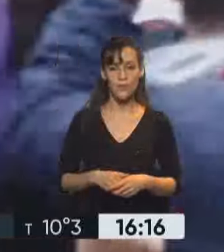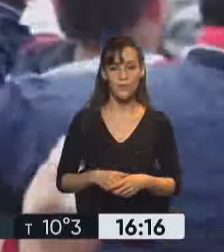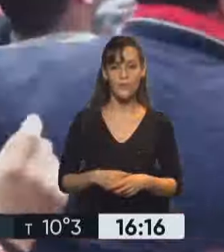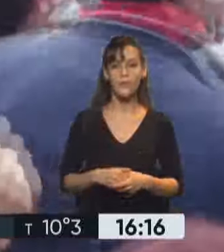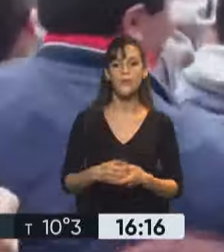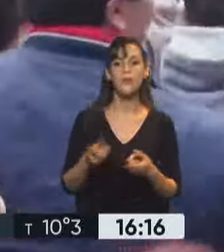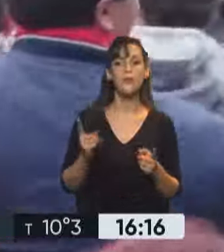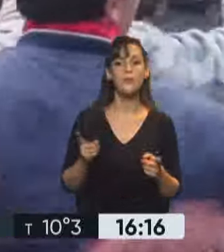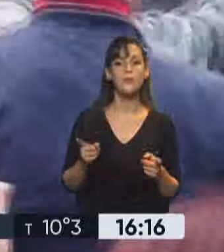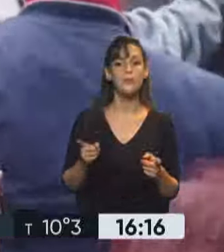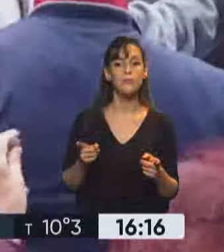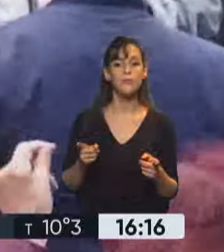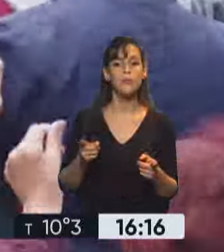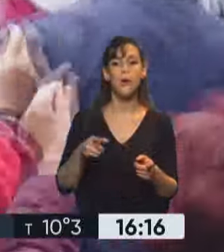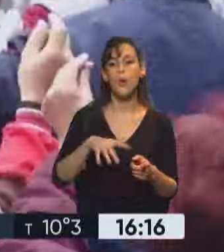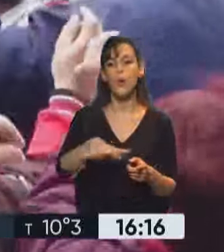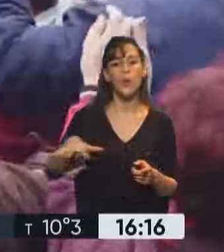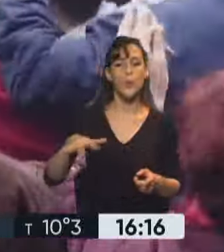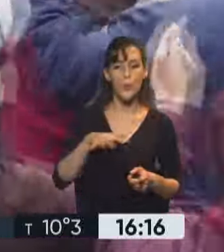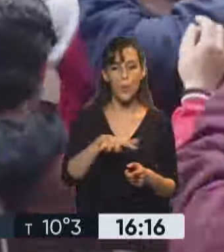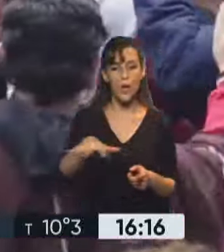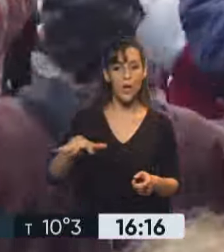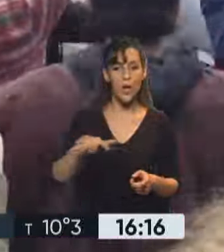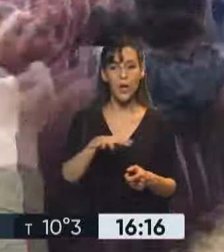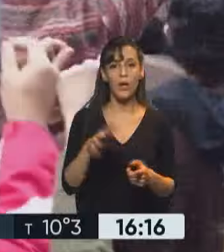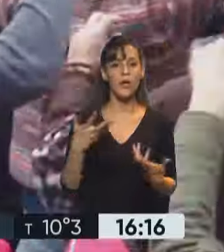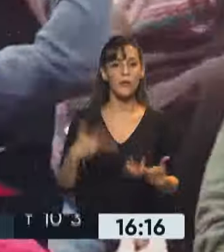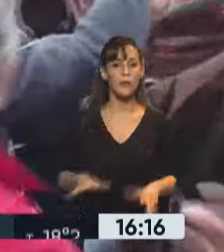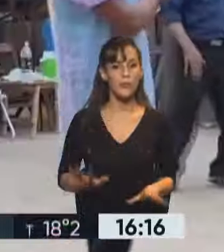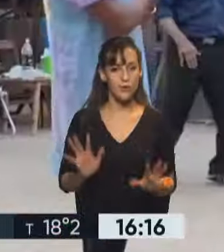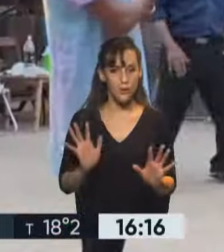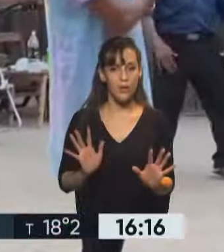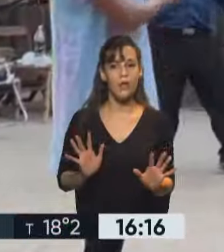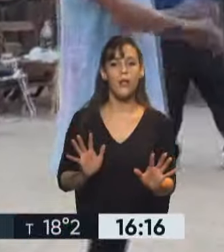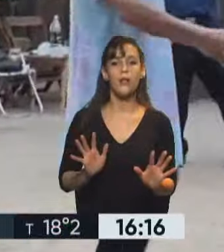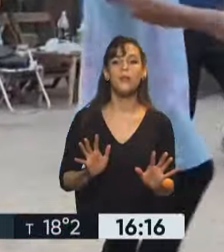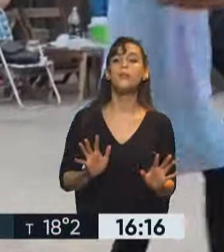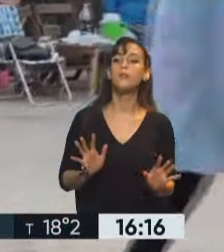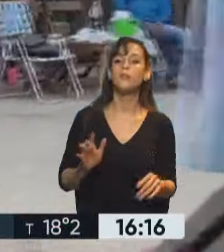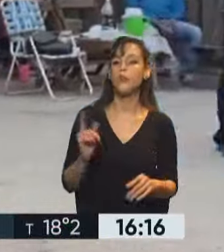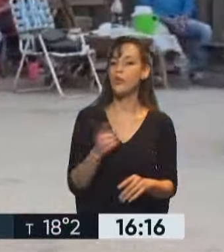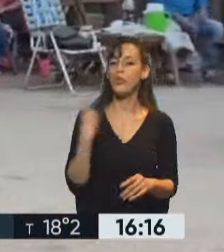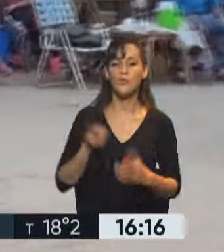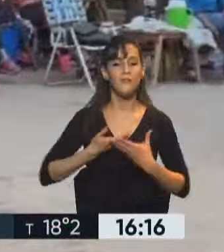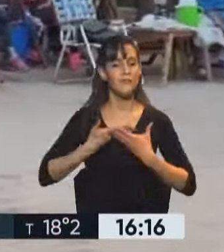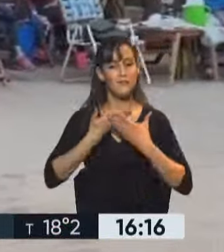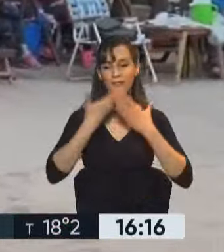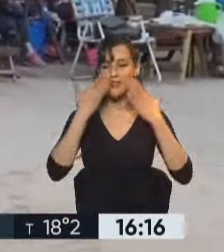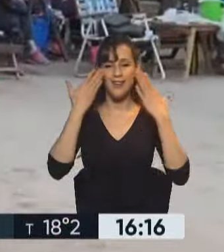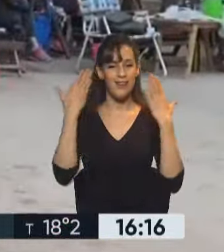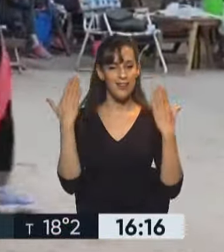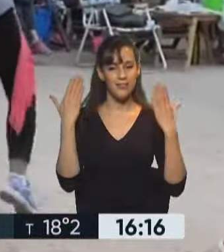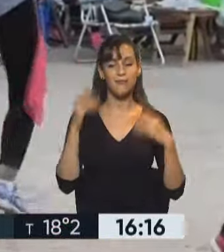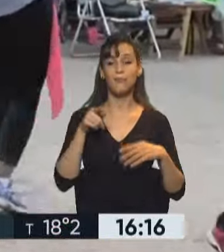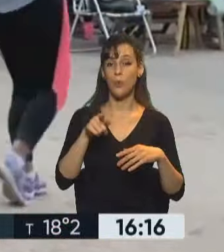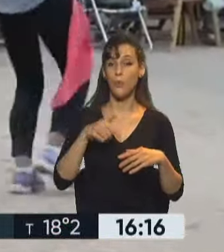vivo. Lugares naturales y que bueno, es esto, no está nada preparado, estamos felices, sabiendo que vas a